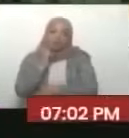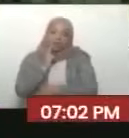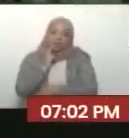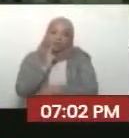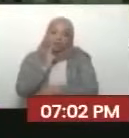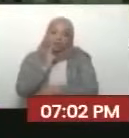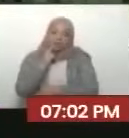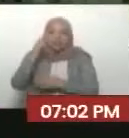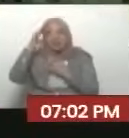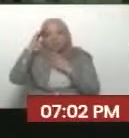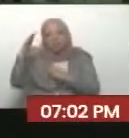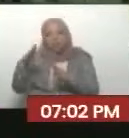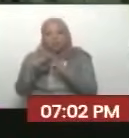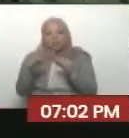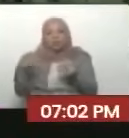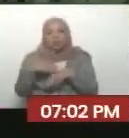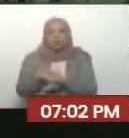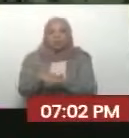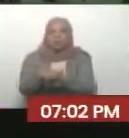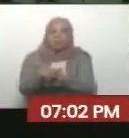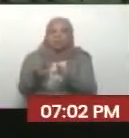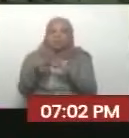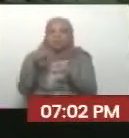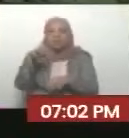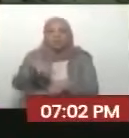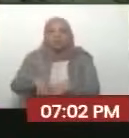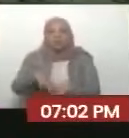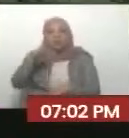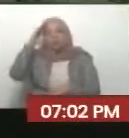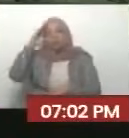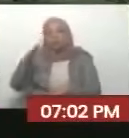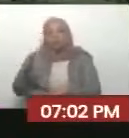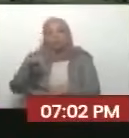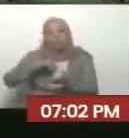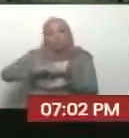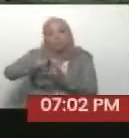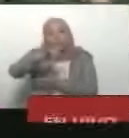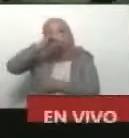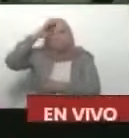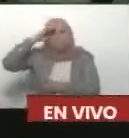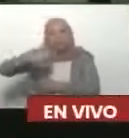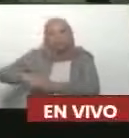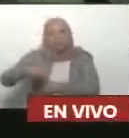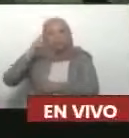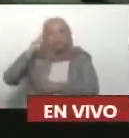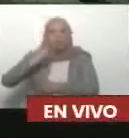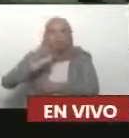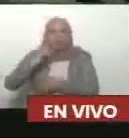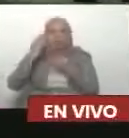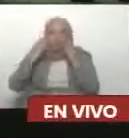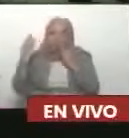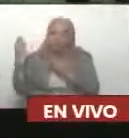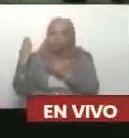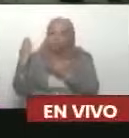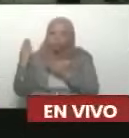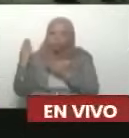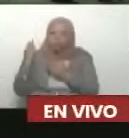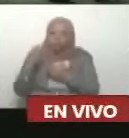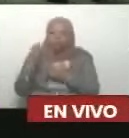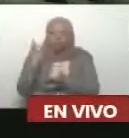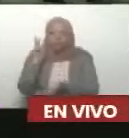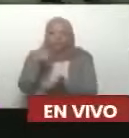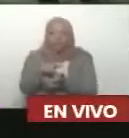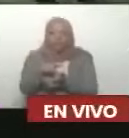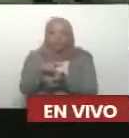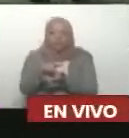Ah, saludo a sus integrantes, a su Estado Mayor de la aviación militar bolivariana, siempre